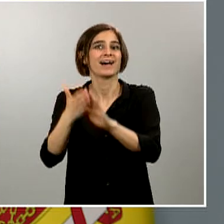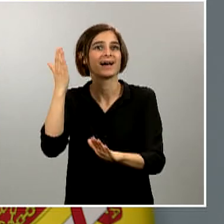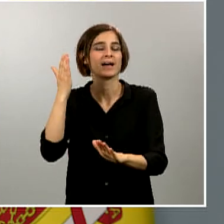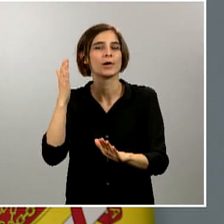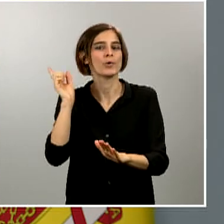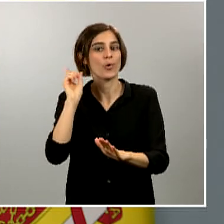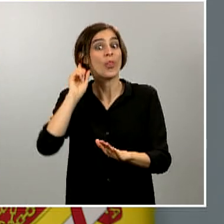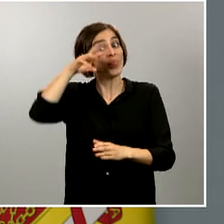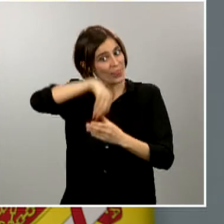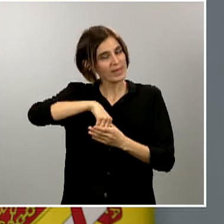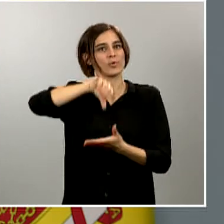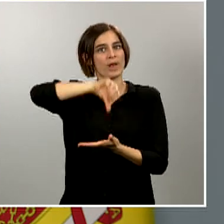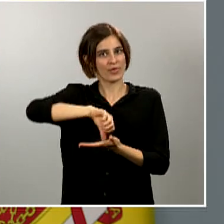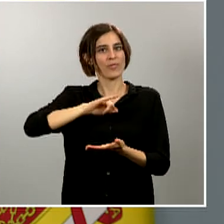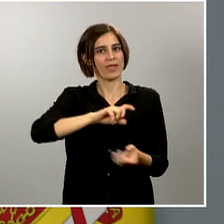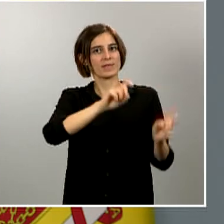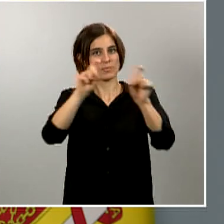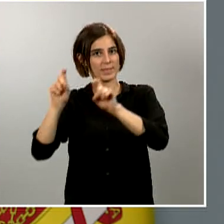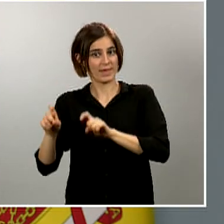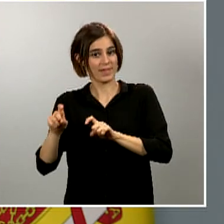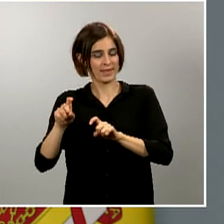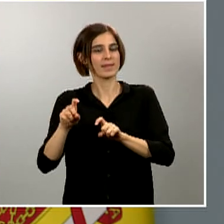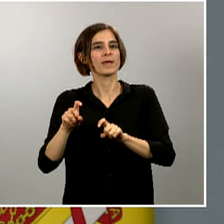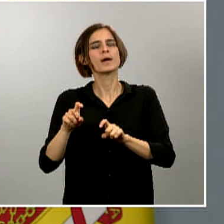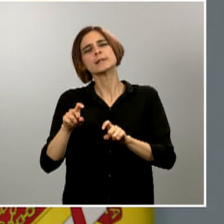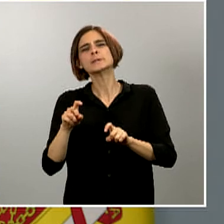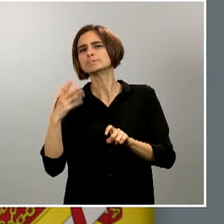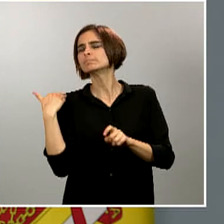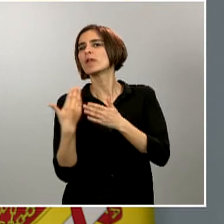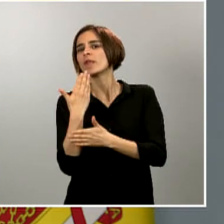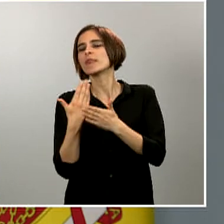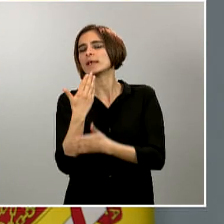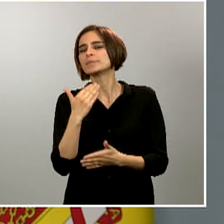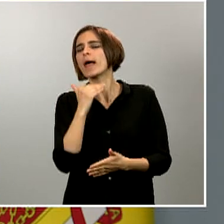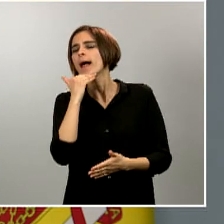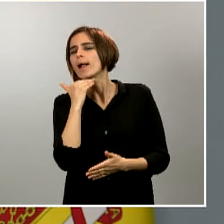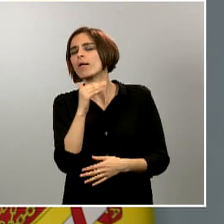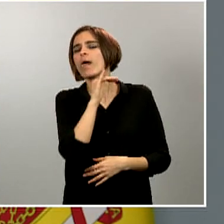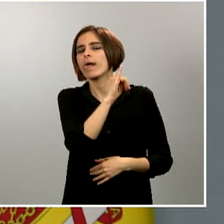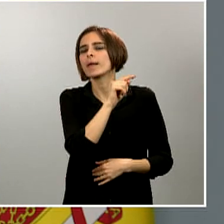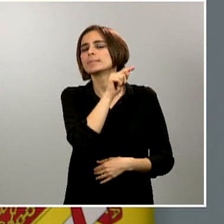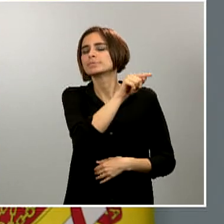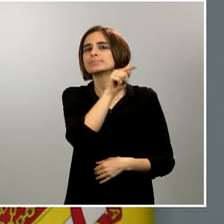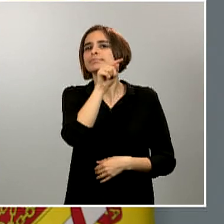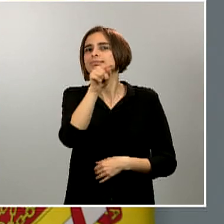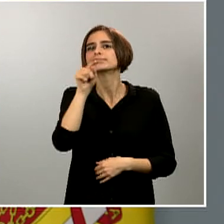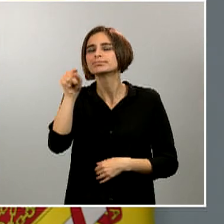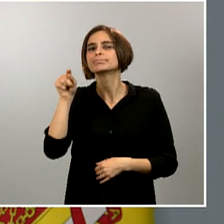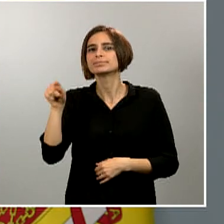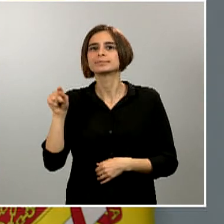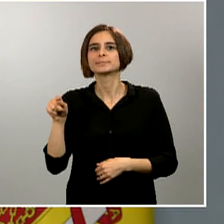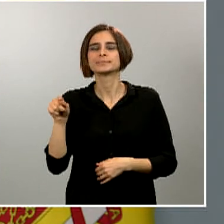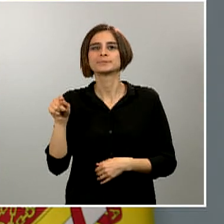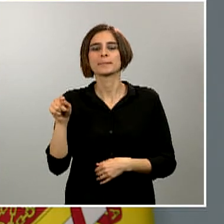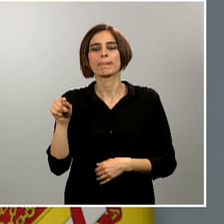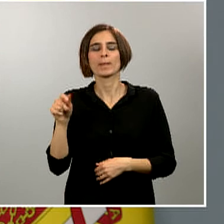propias ciudades, de los cascos urbanos, algún comportamiento mínimo, pero que se había implementado esa, por así decirlo, desobediencia